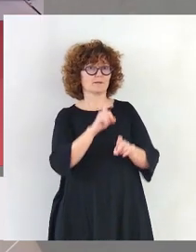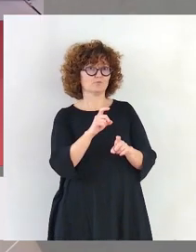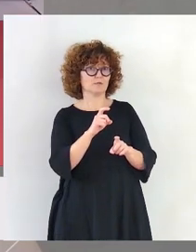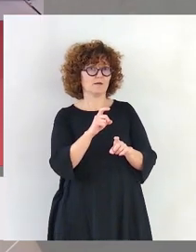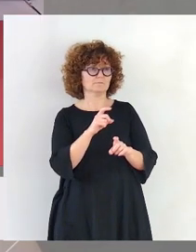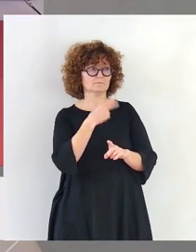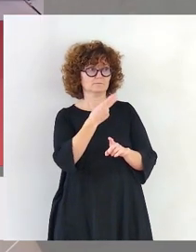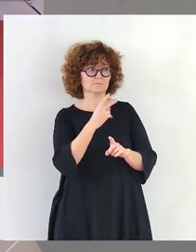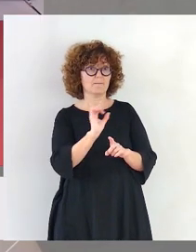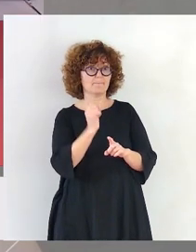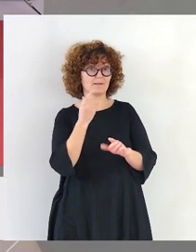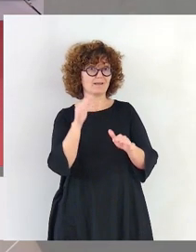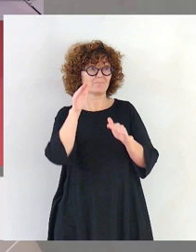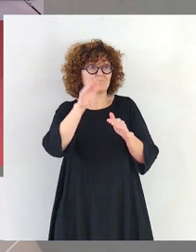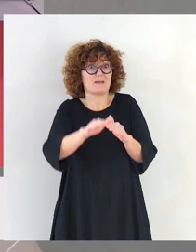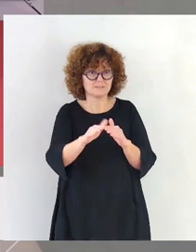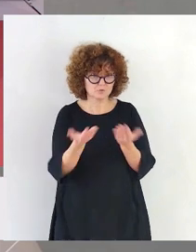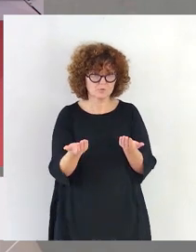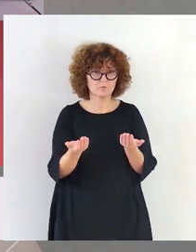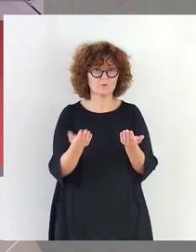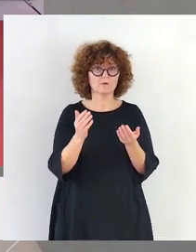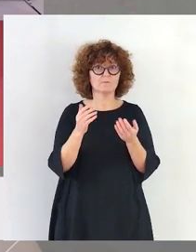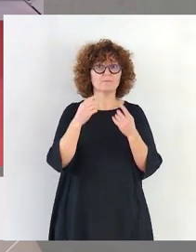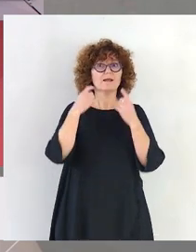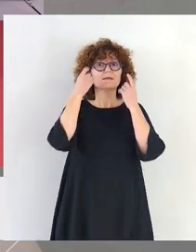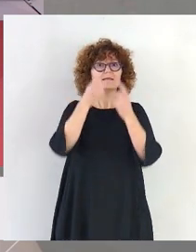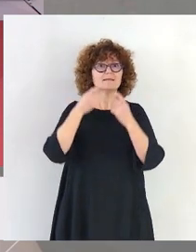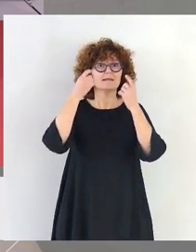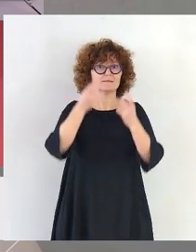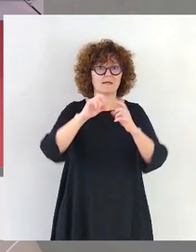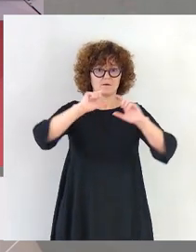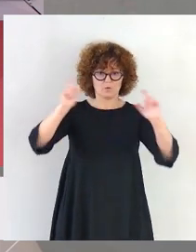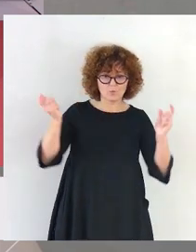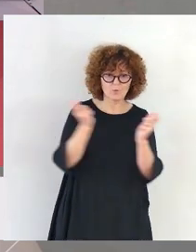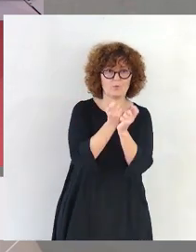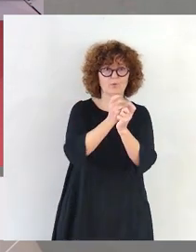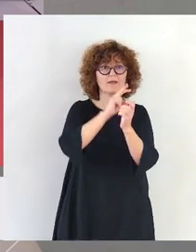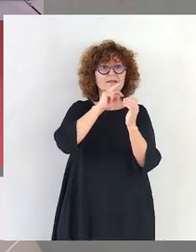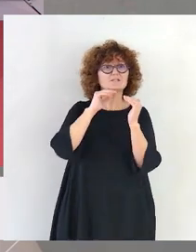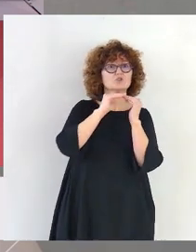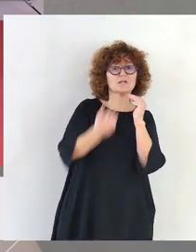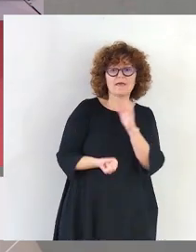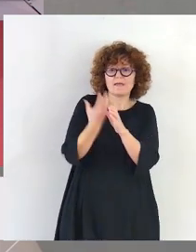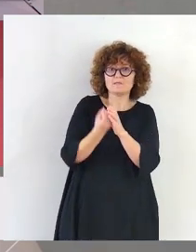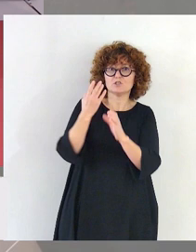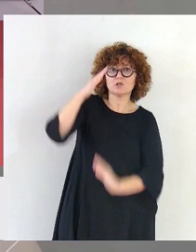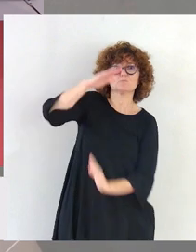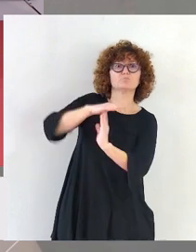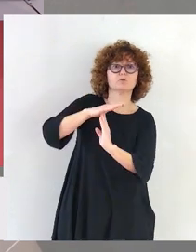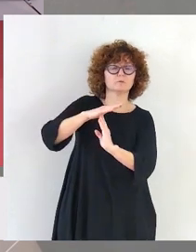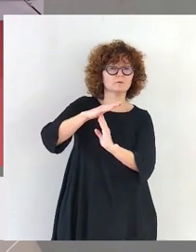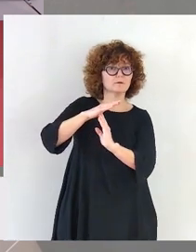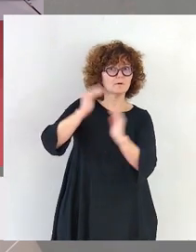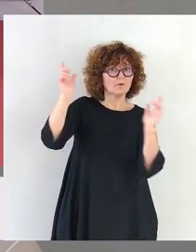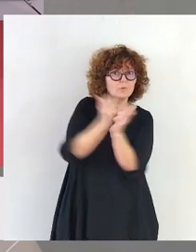el primer paso qué deberíamos a hacer para reducir de forma sustancial y sostenida las emisiones Cuál es ese primer paso son las